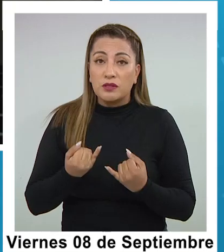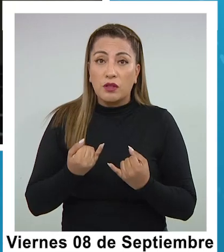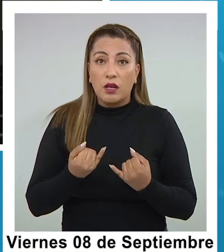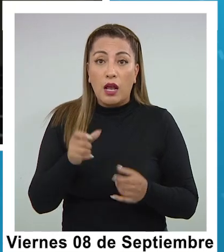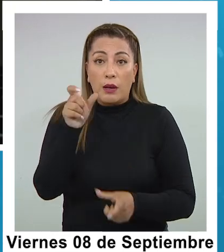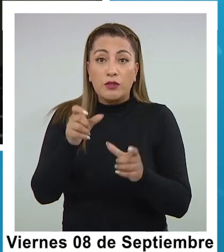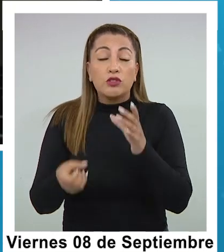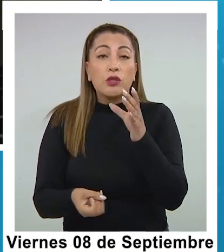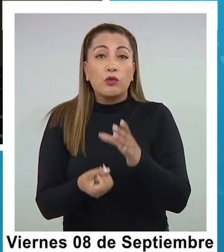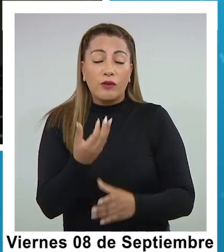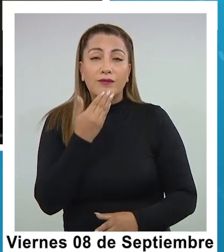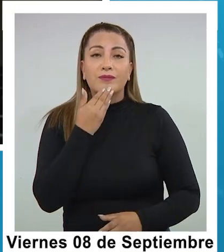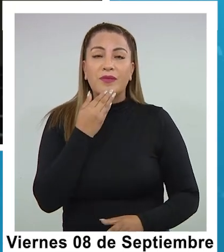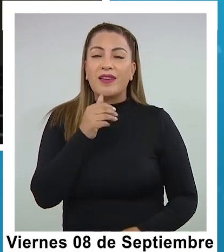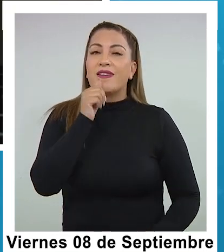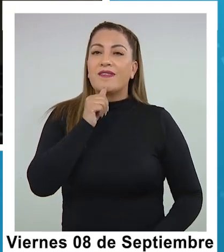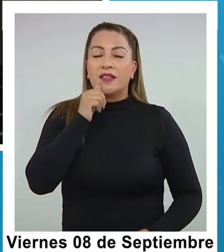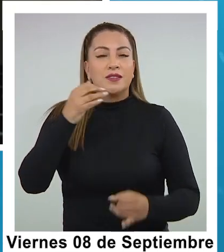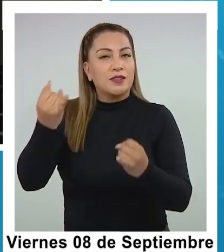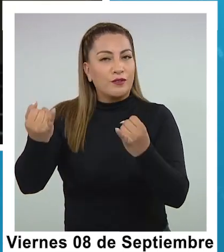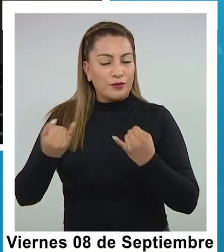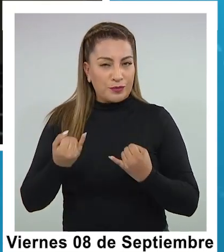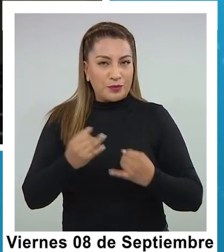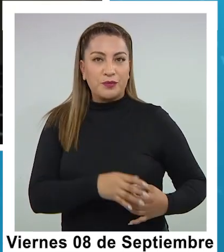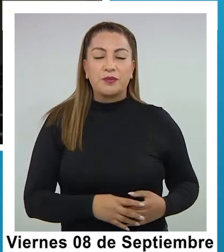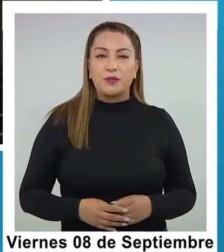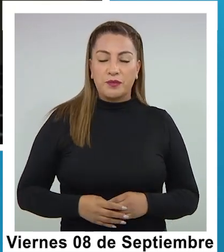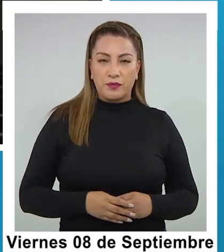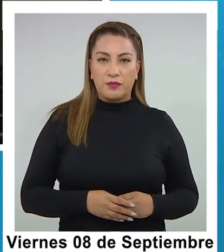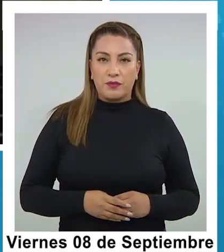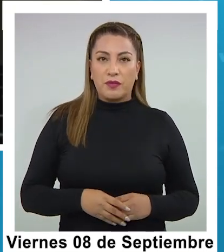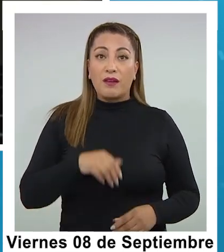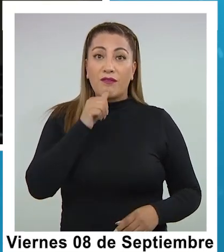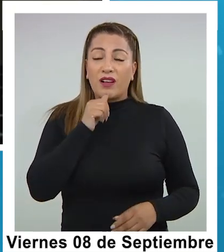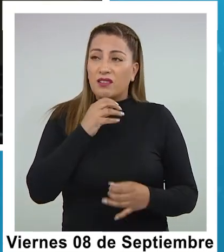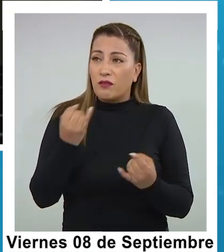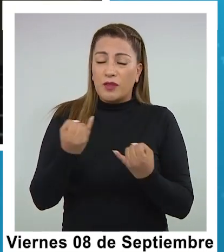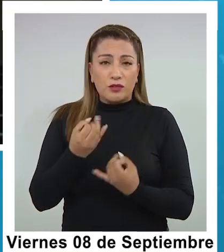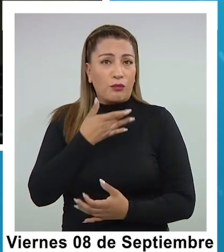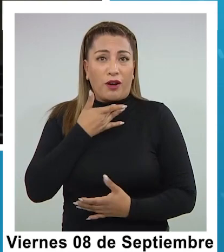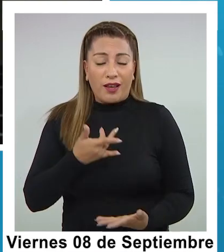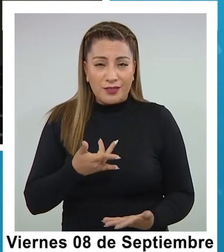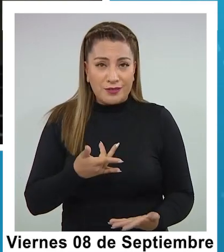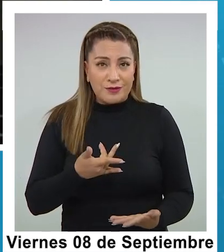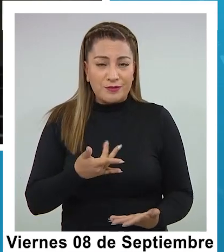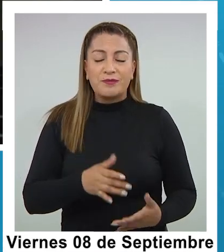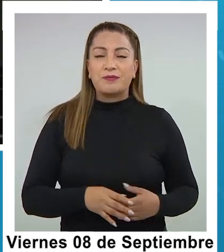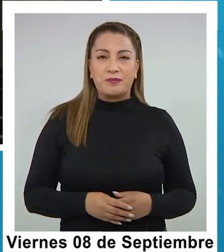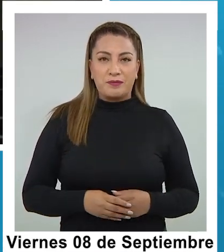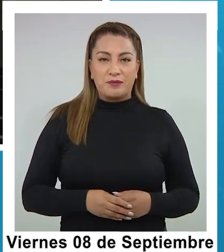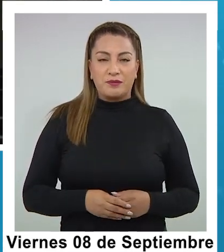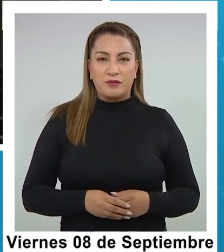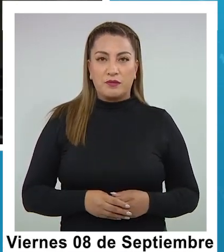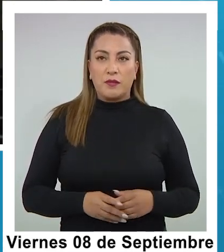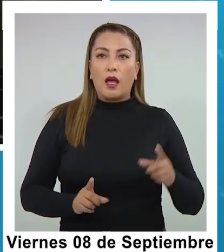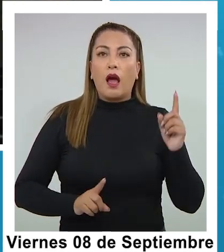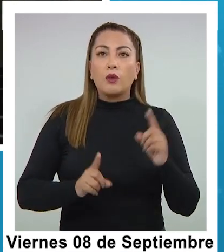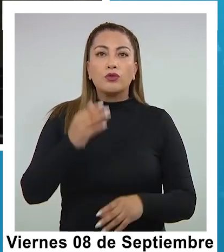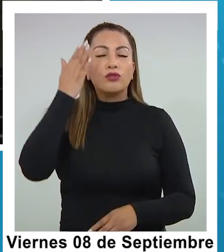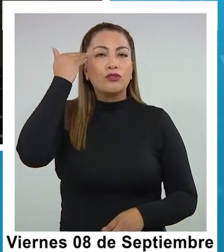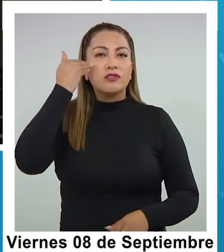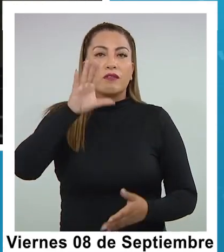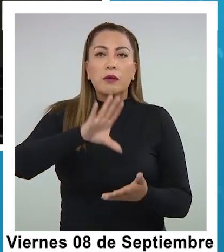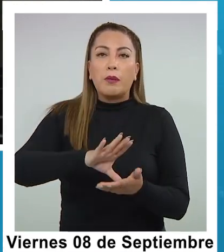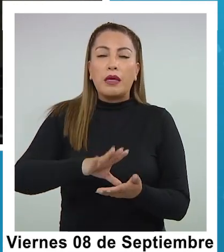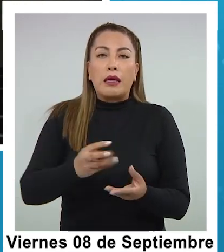también por falta de información ha servido de alimento al negacionismo. Y falta de información porque, por ejemplo, no se sabe en este país qué es lo que